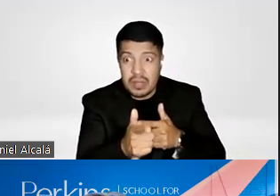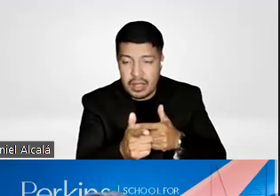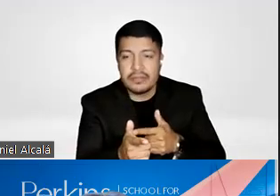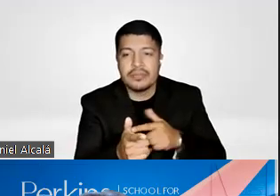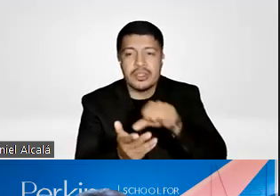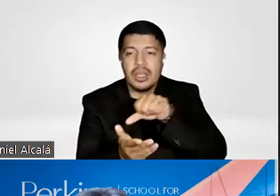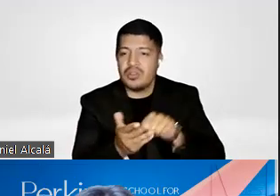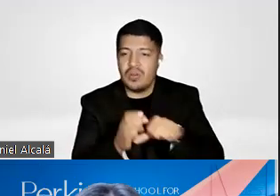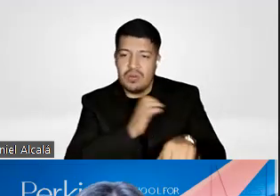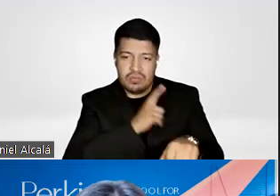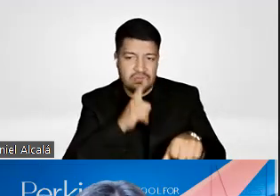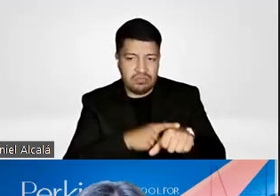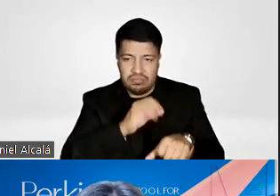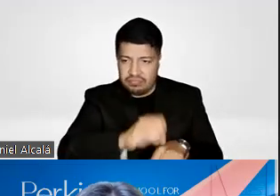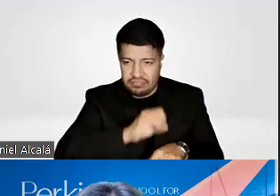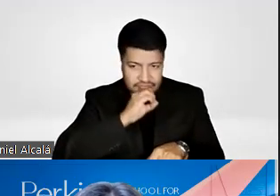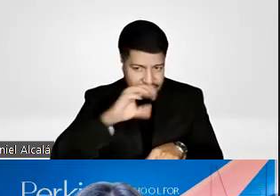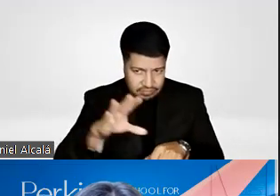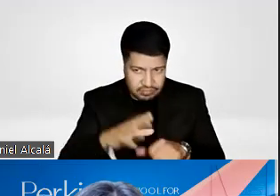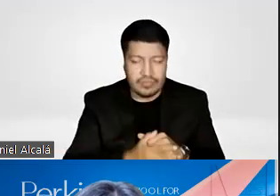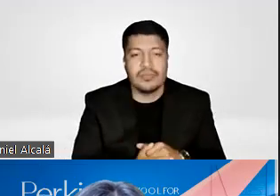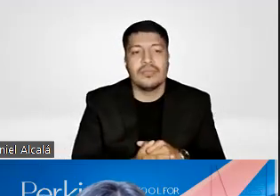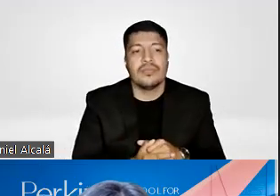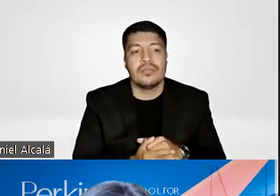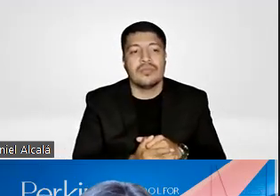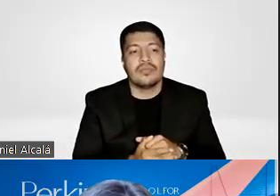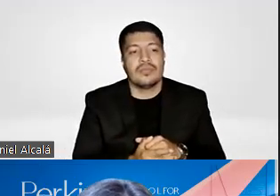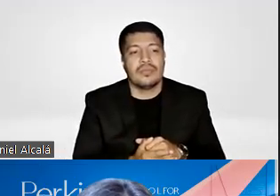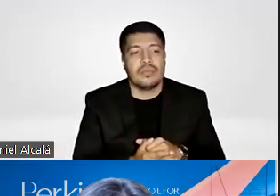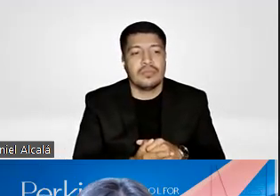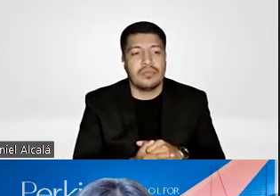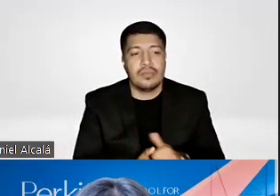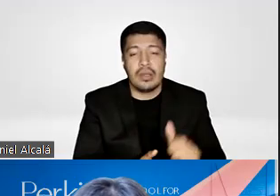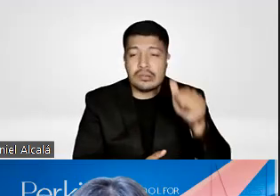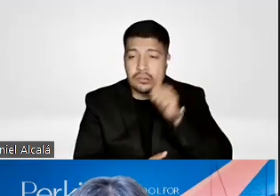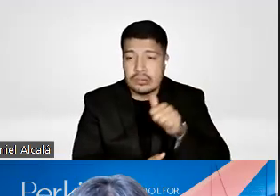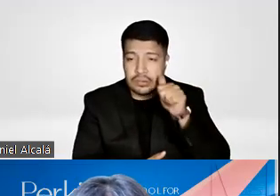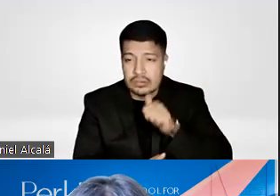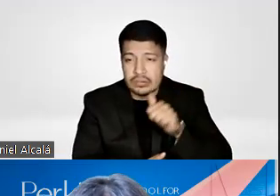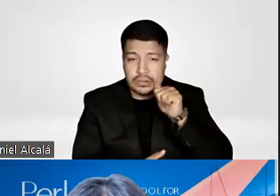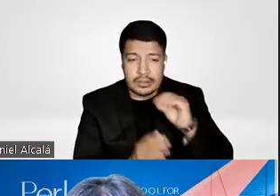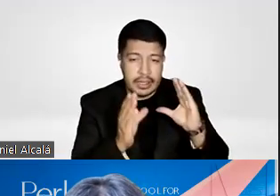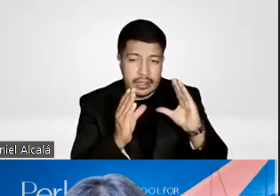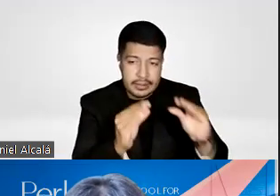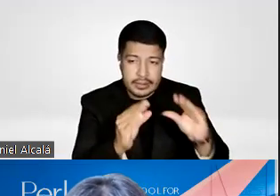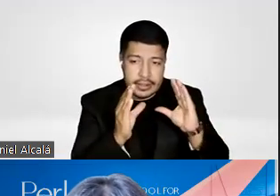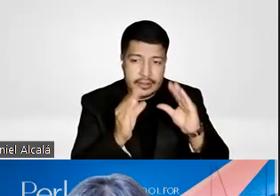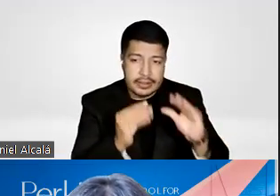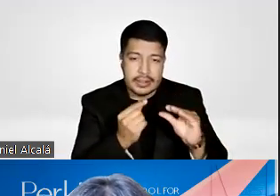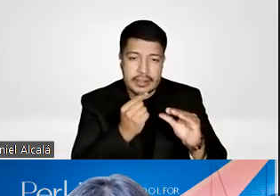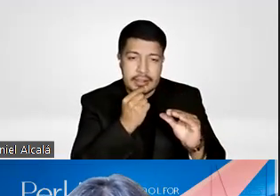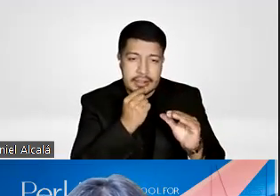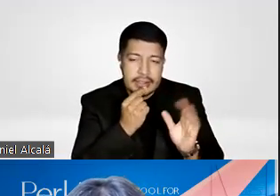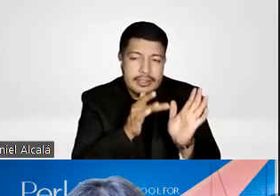no cuenta con signología de alarma, hay que siempre dar enseñanza de estimulación temprana para el cuidador principal, para